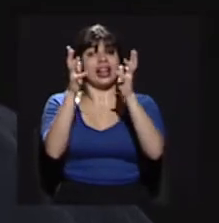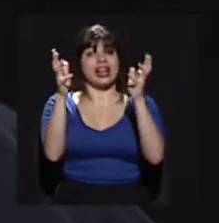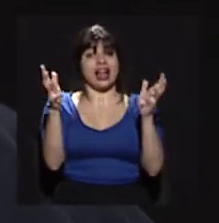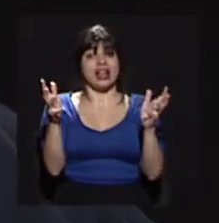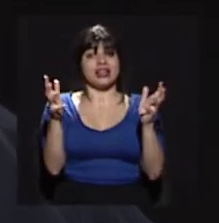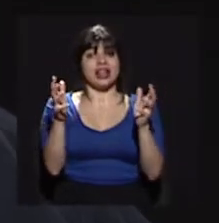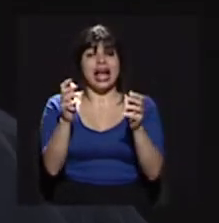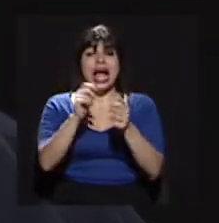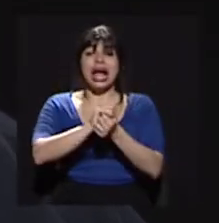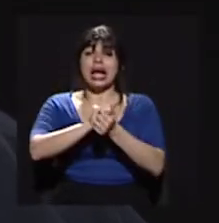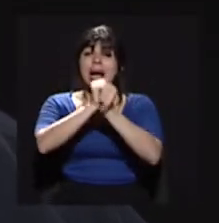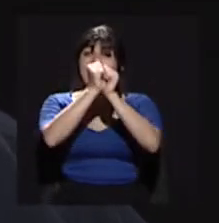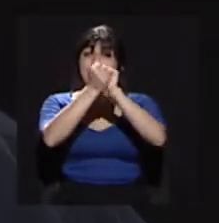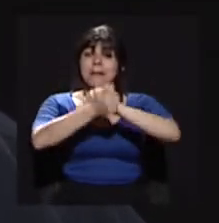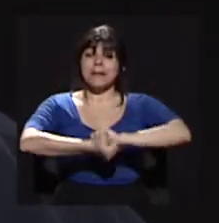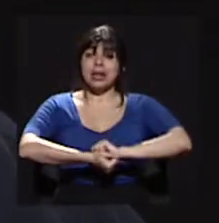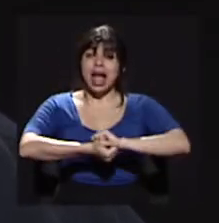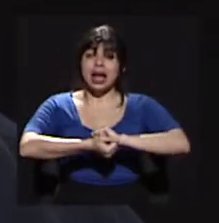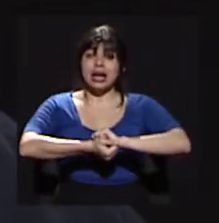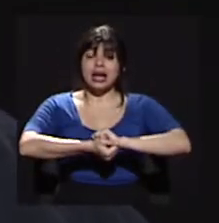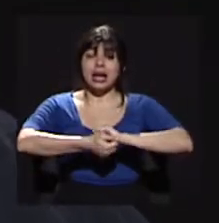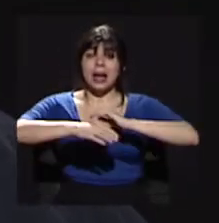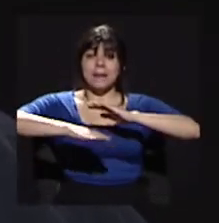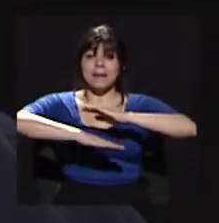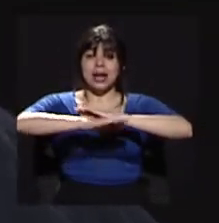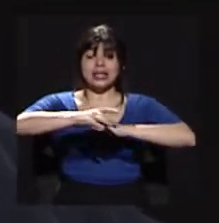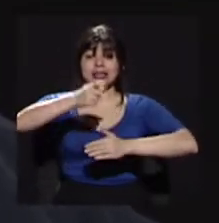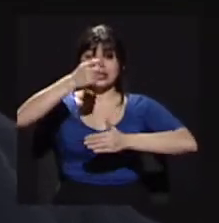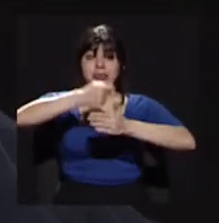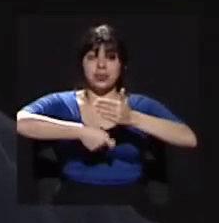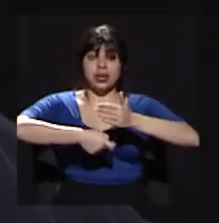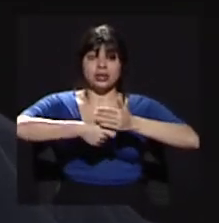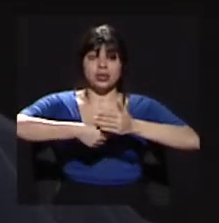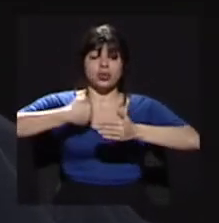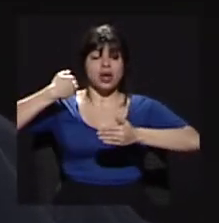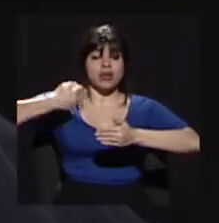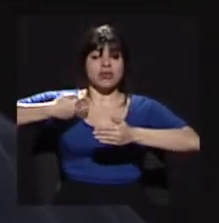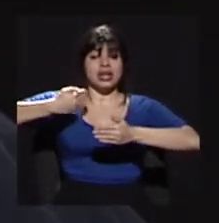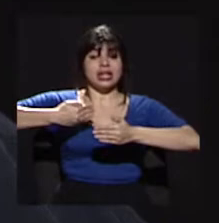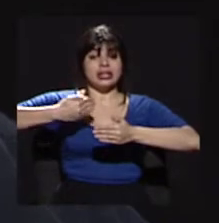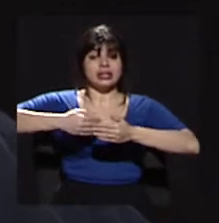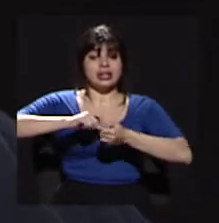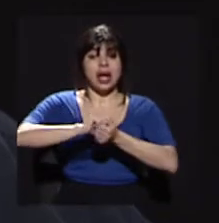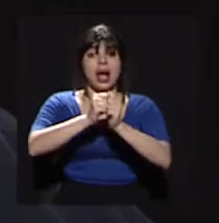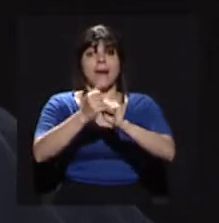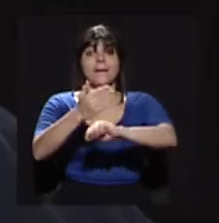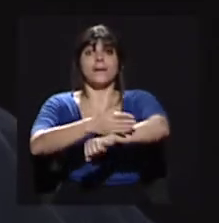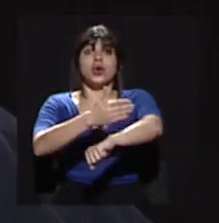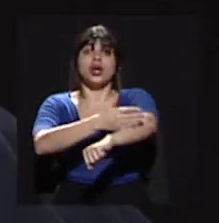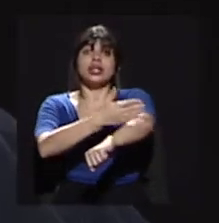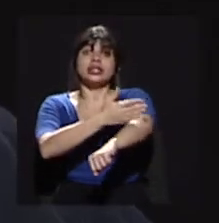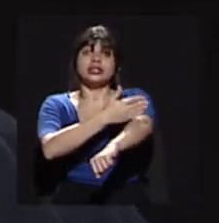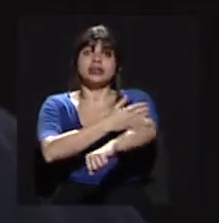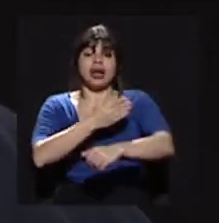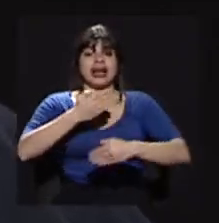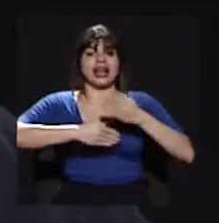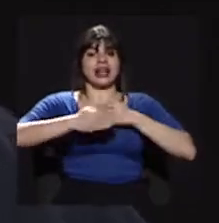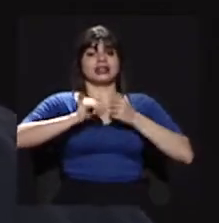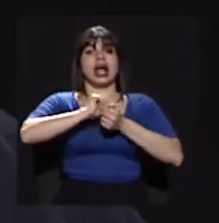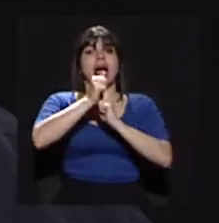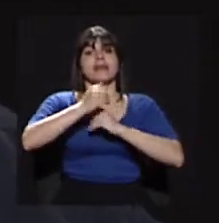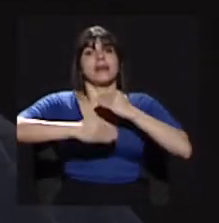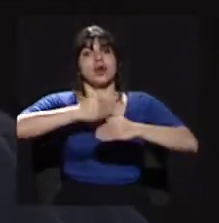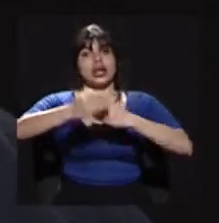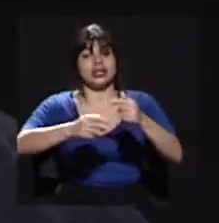sin cambiar cambiar la matriz fiscal de una regresiva a una progresiva es un gran